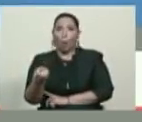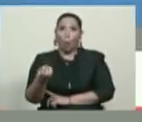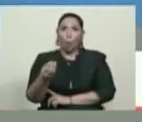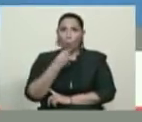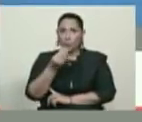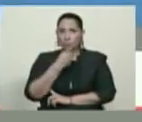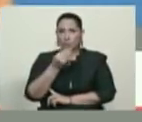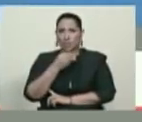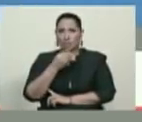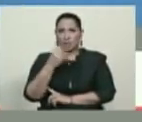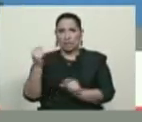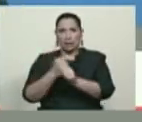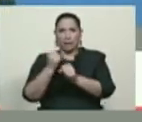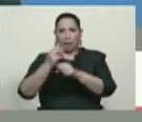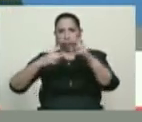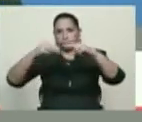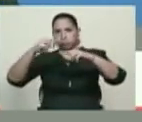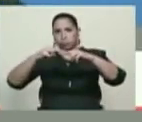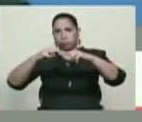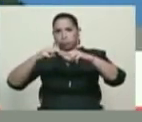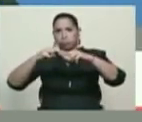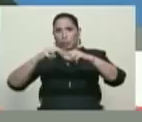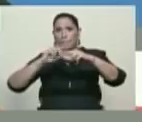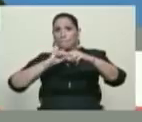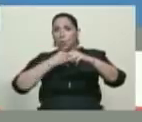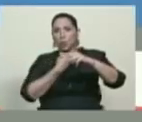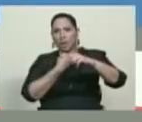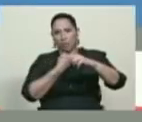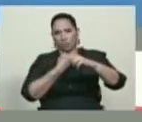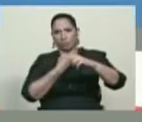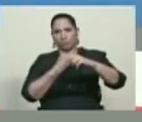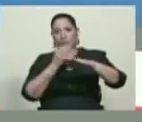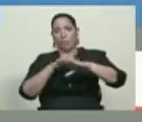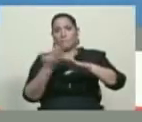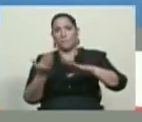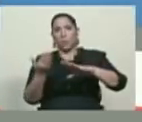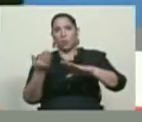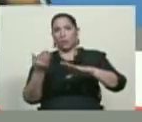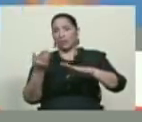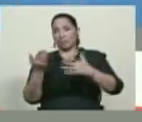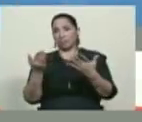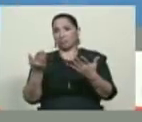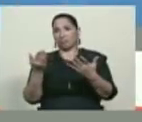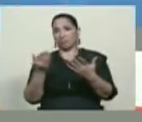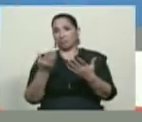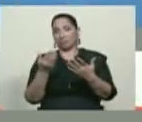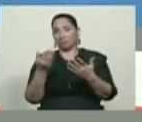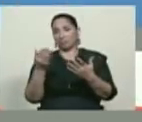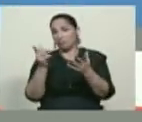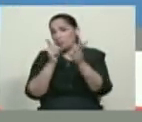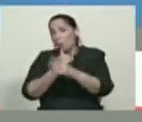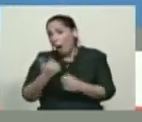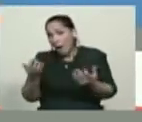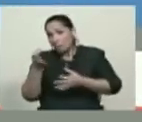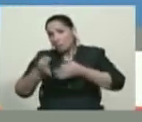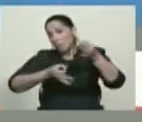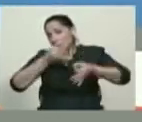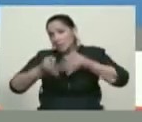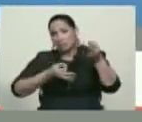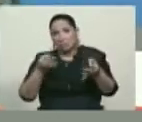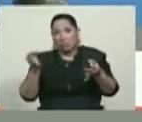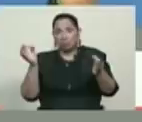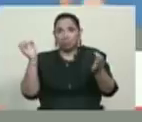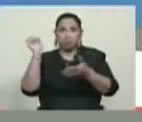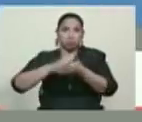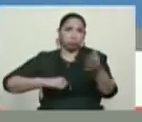obras de infraestructura bloqueados unilateralmente, arbitrariamente, sin ninguna explicación pero